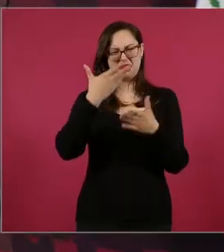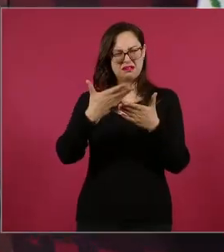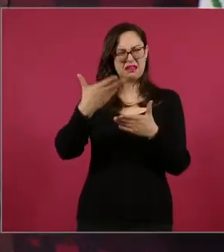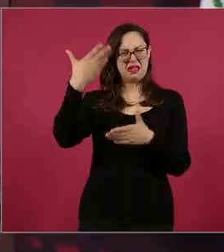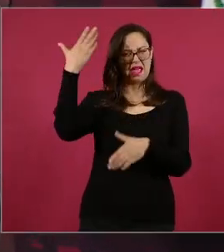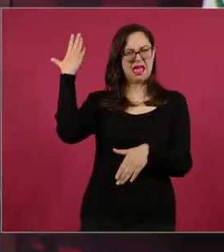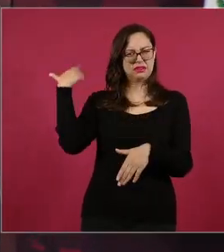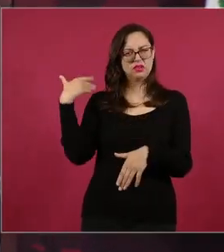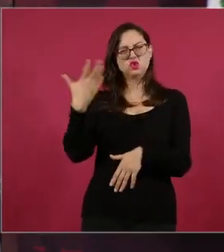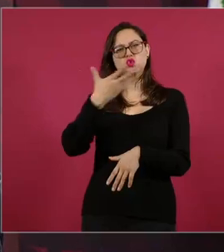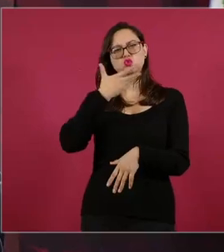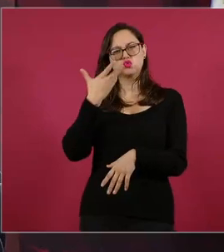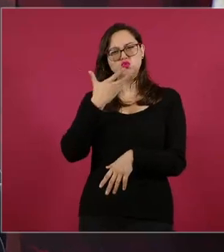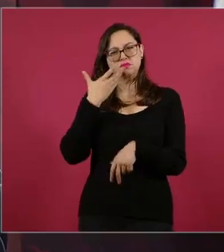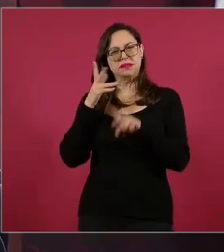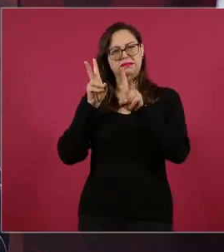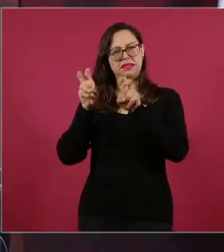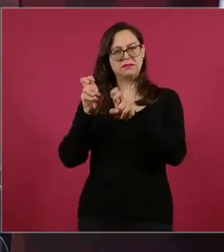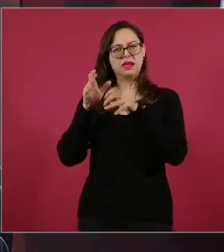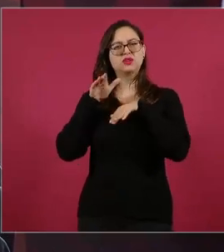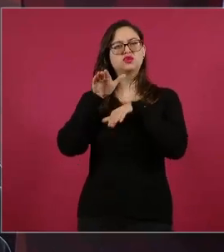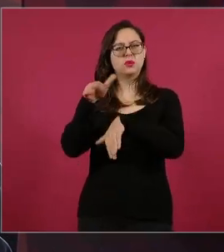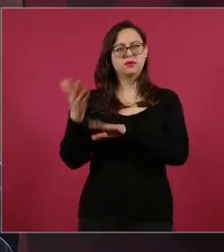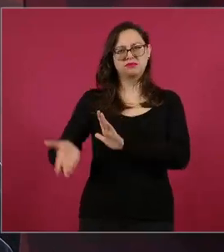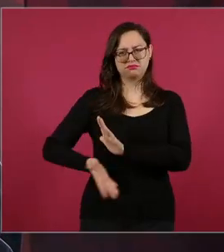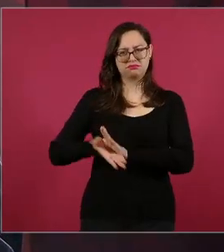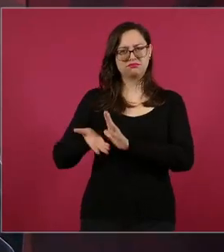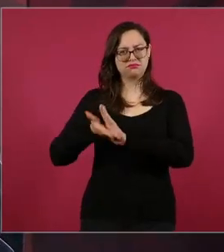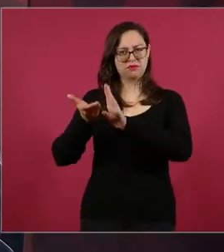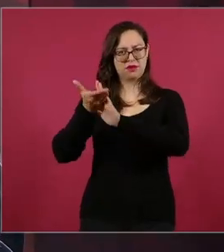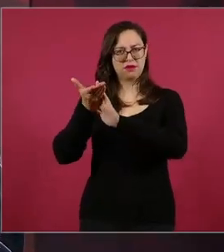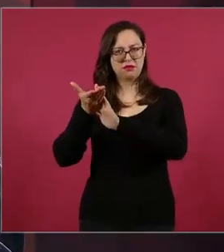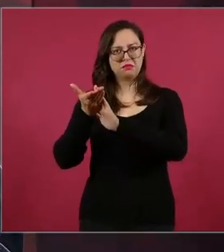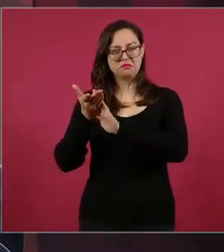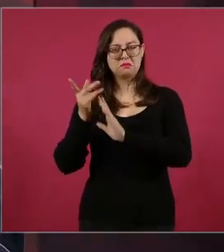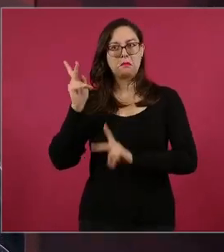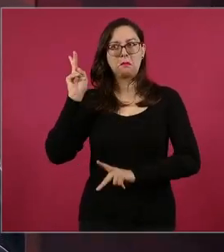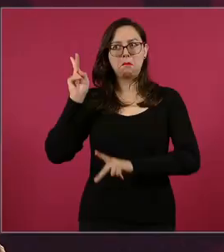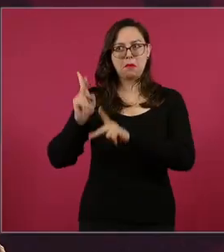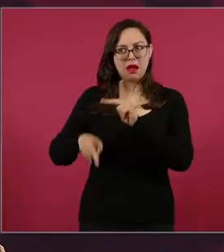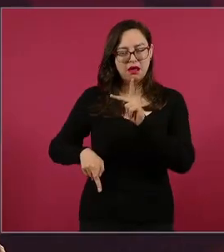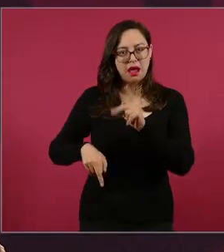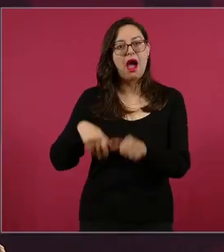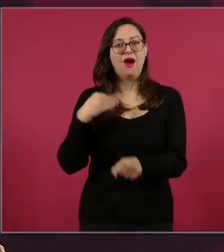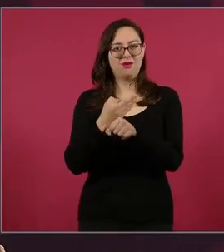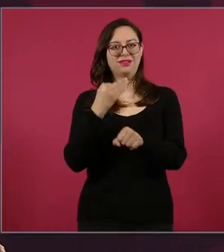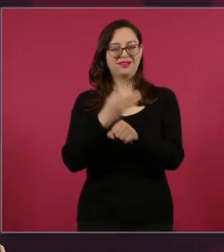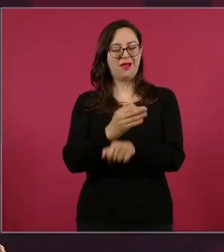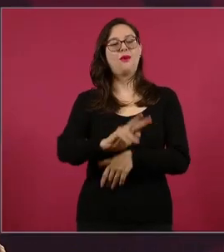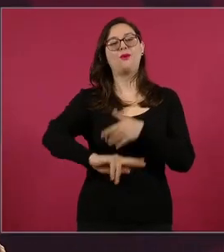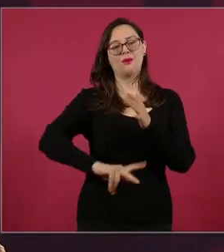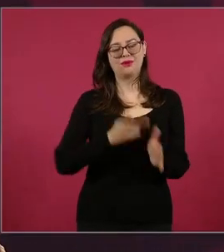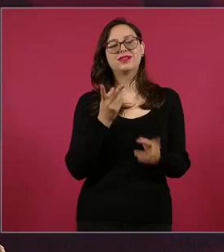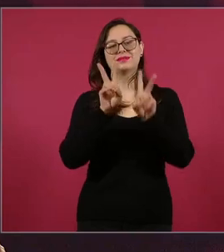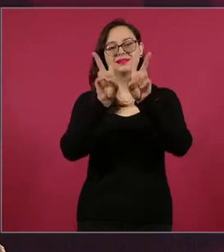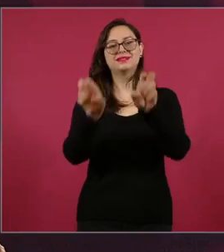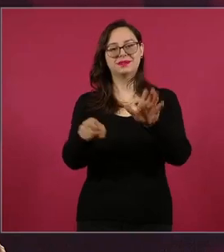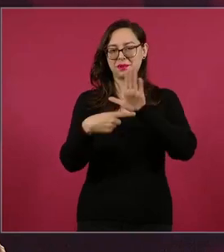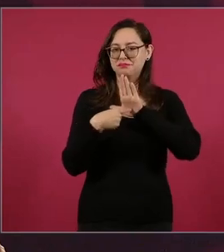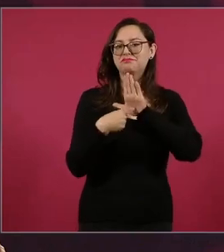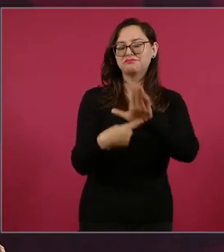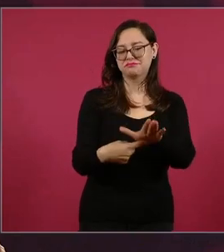que se están terminando, que están en proceso. En este caso vamos a